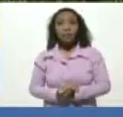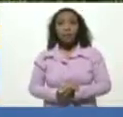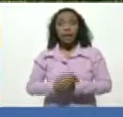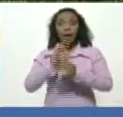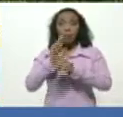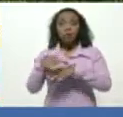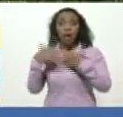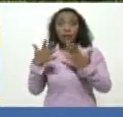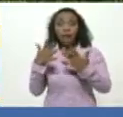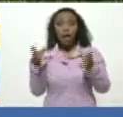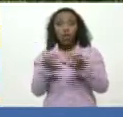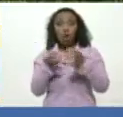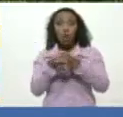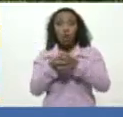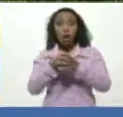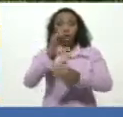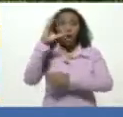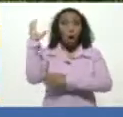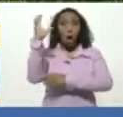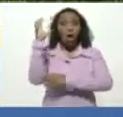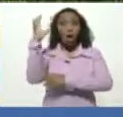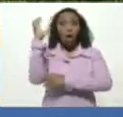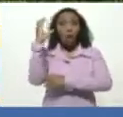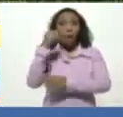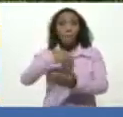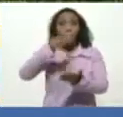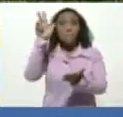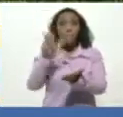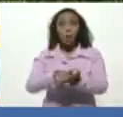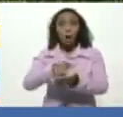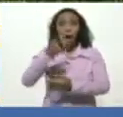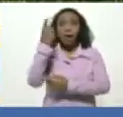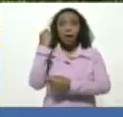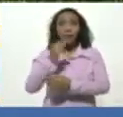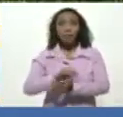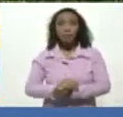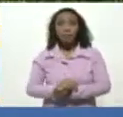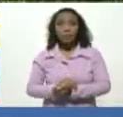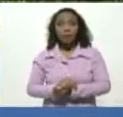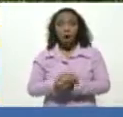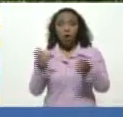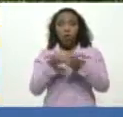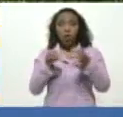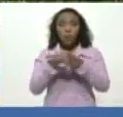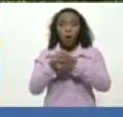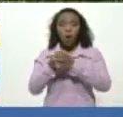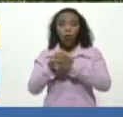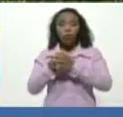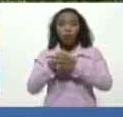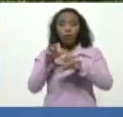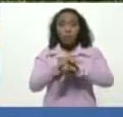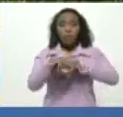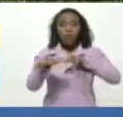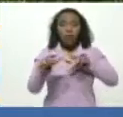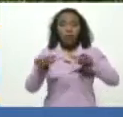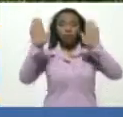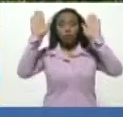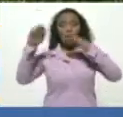el Congreso de Colombia aprobó ayer por unanimidad y